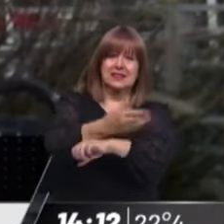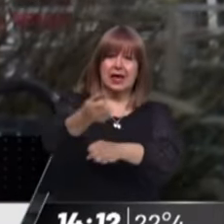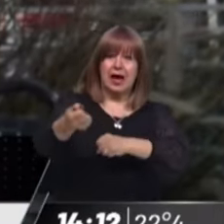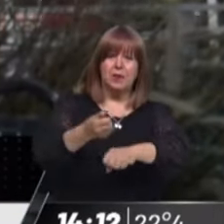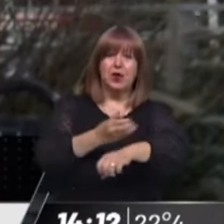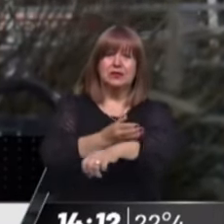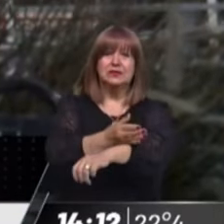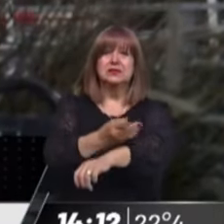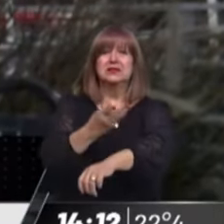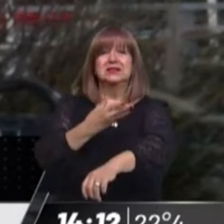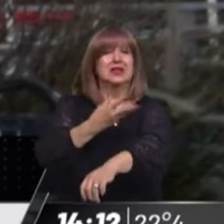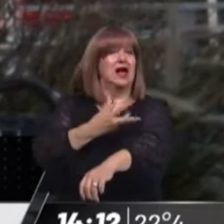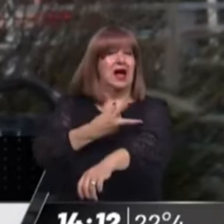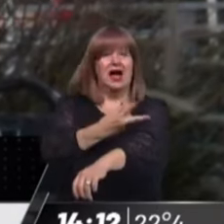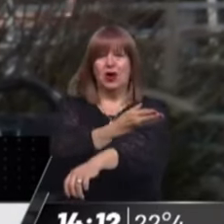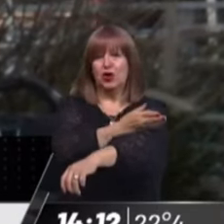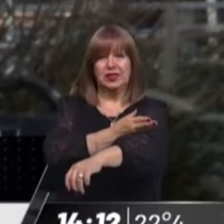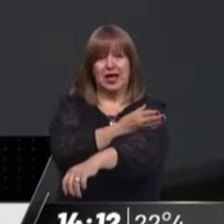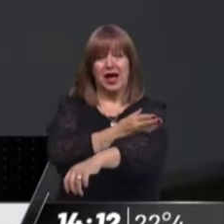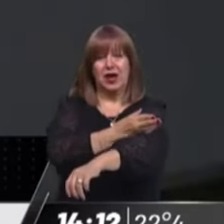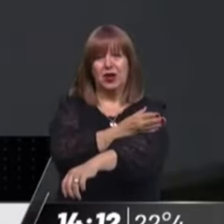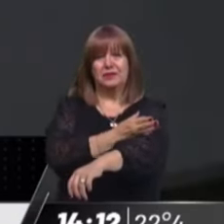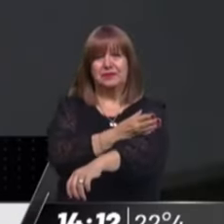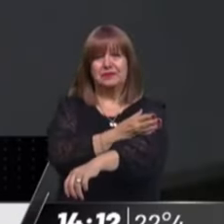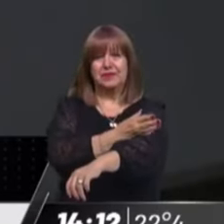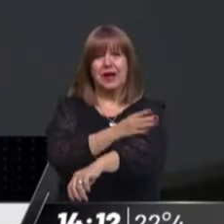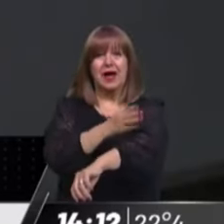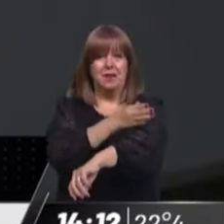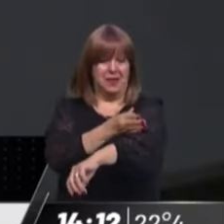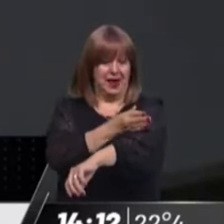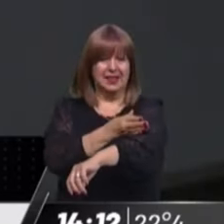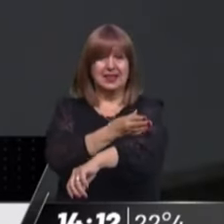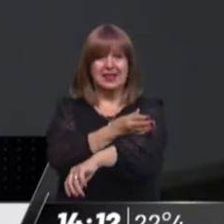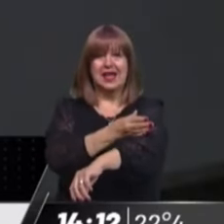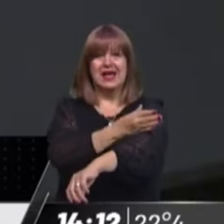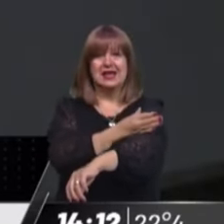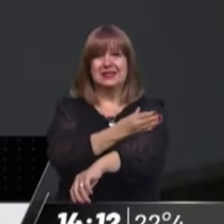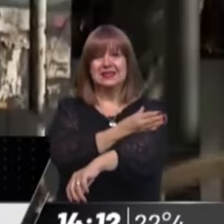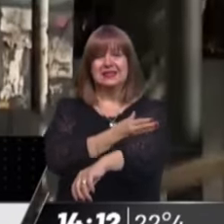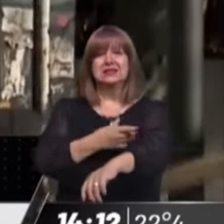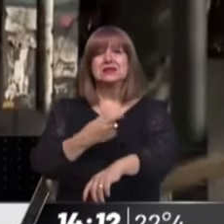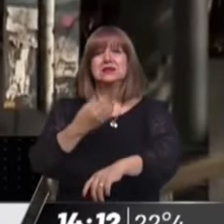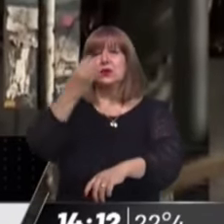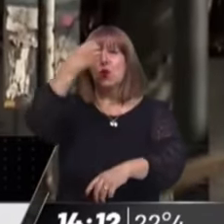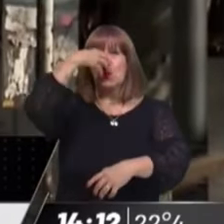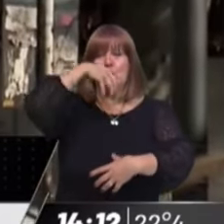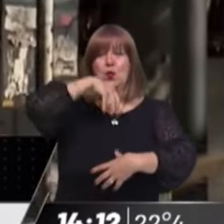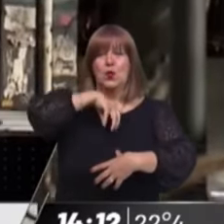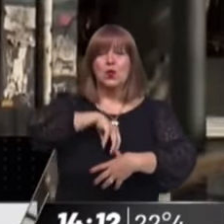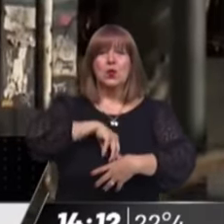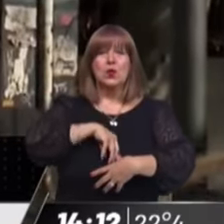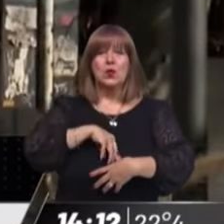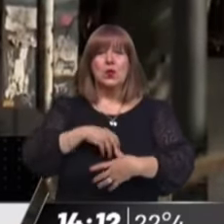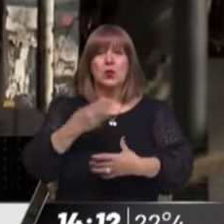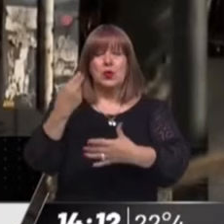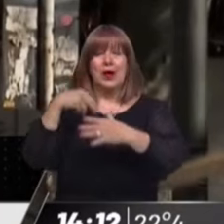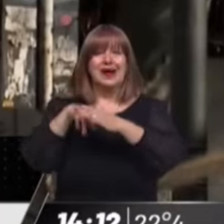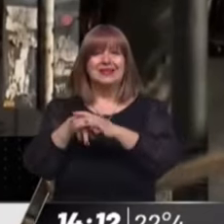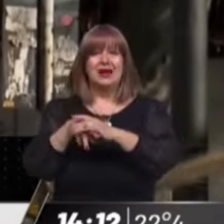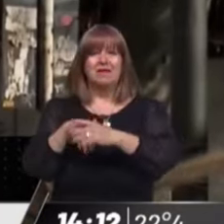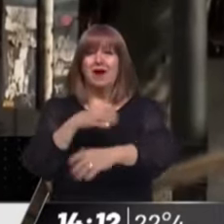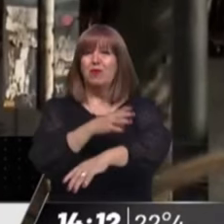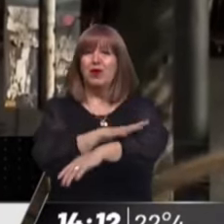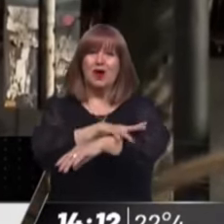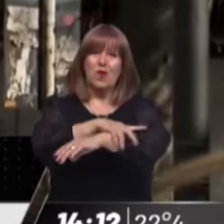le amputaron la pierna izquierda a la altura de la parte superior de la rodilla. La mujer está intubada y su pronóstico es